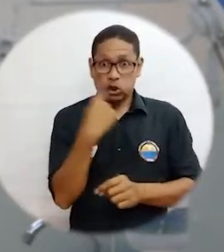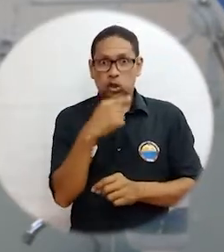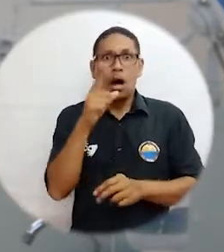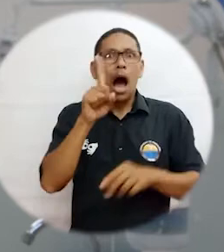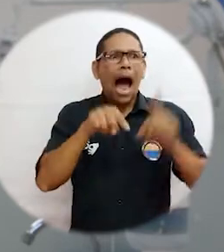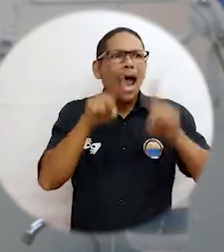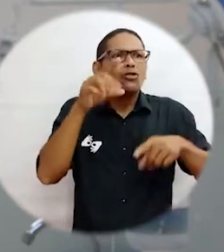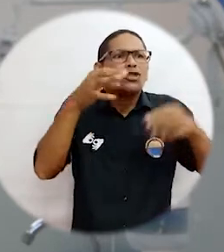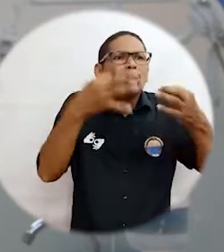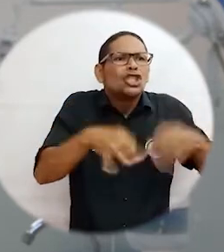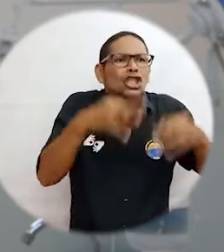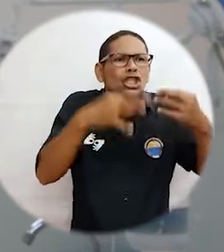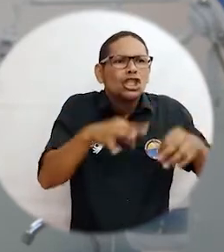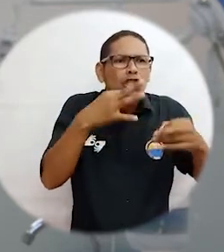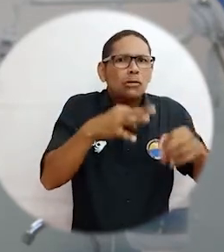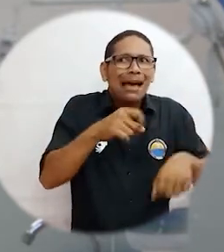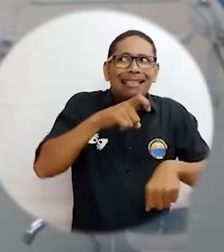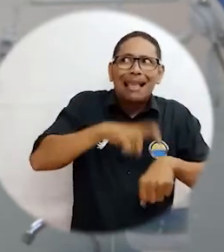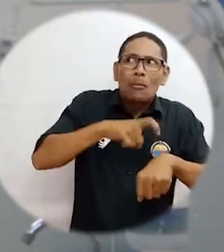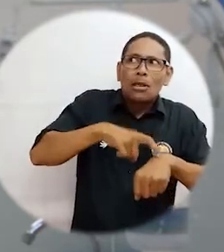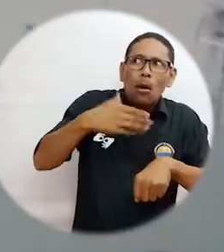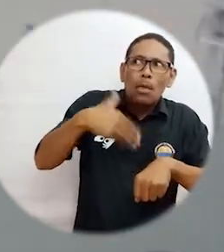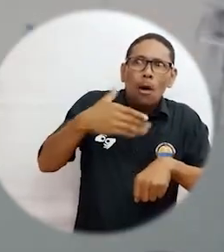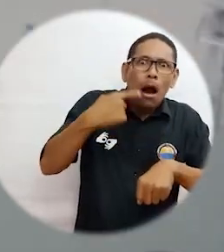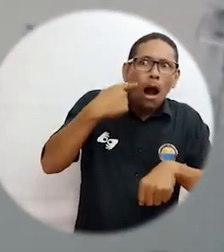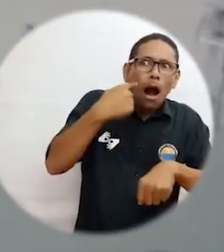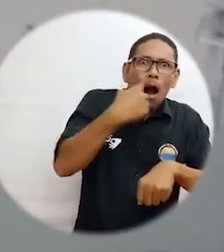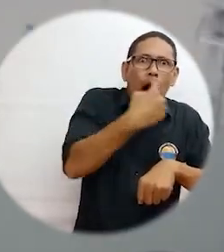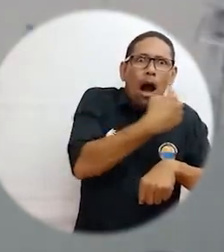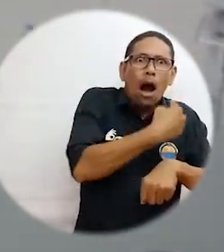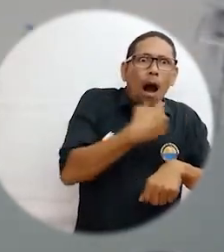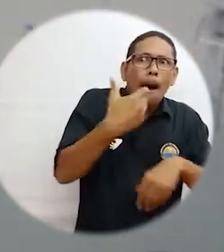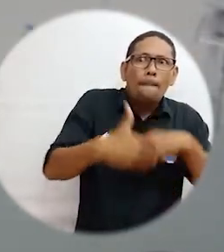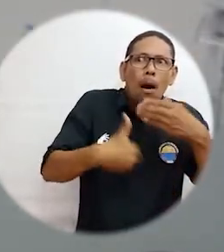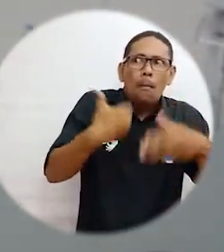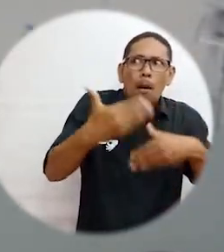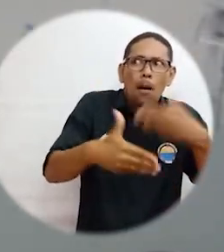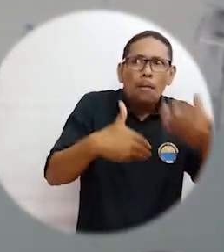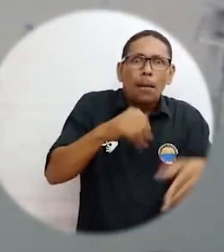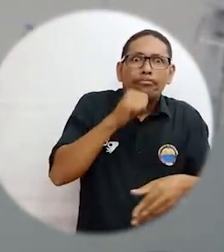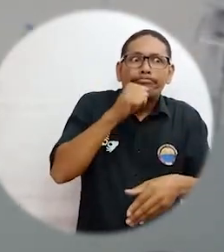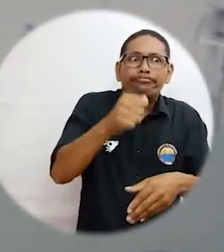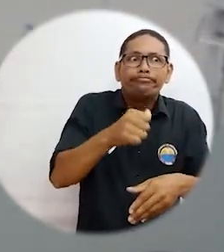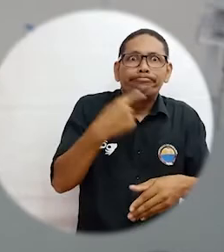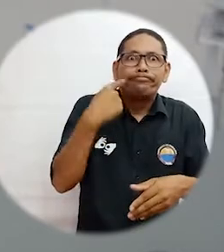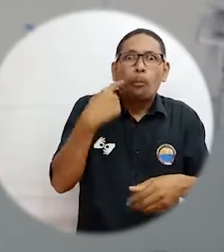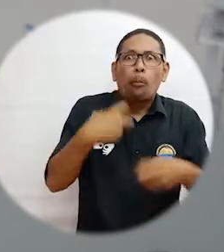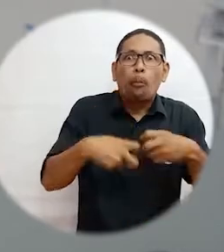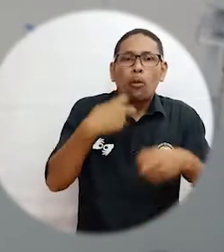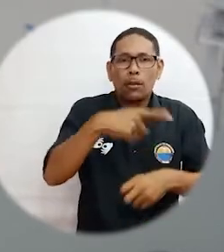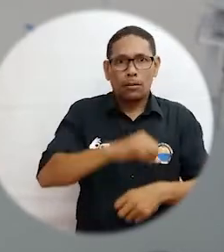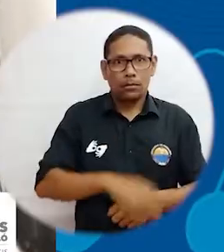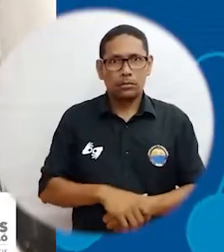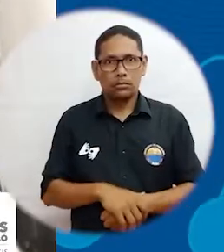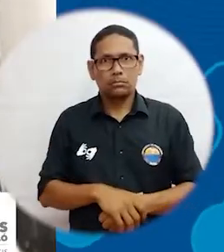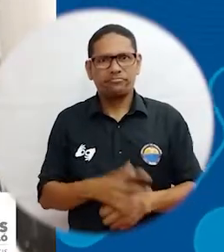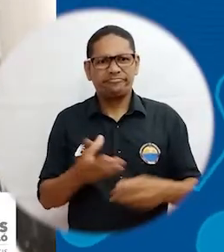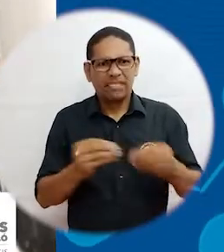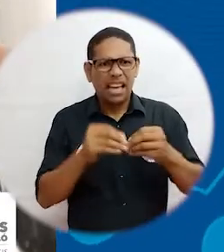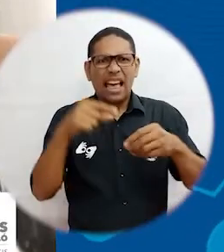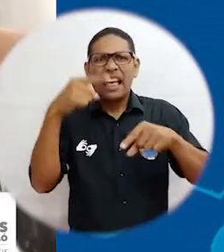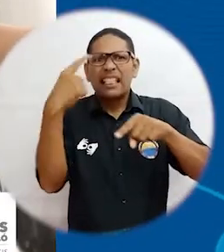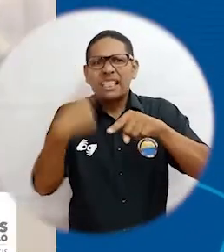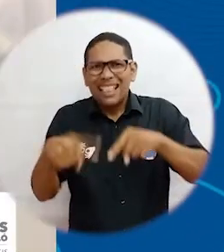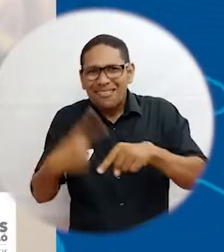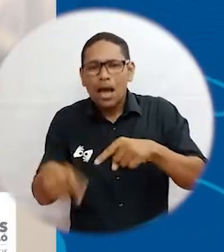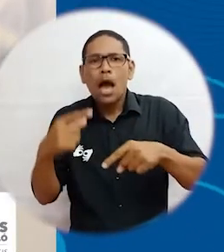odontólogo, porque tratamientos que pudieron ser muy sencillos, si esperamos a que avance, pues se van a complicar. Esto